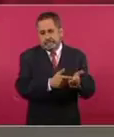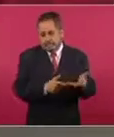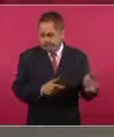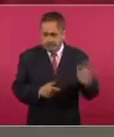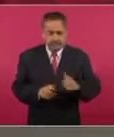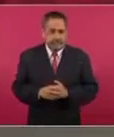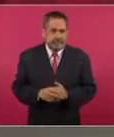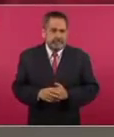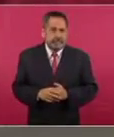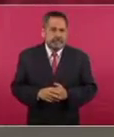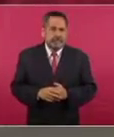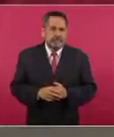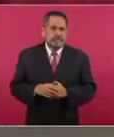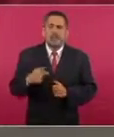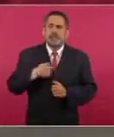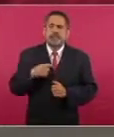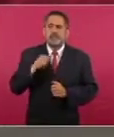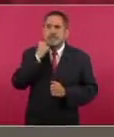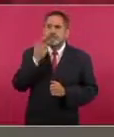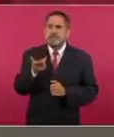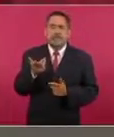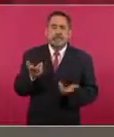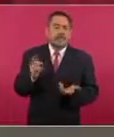porque no quiero que